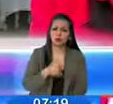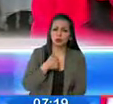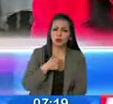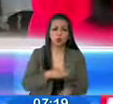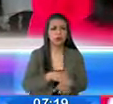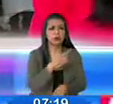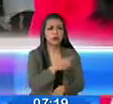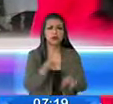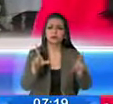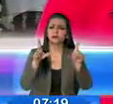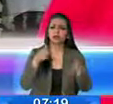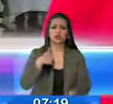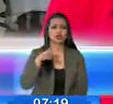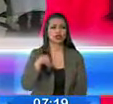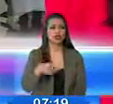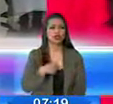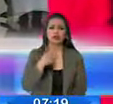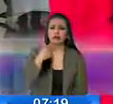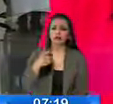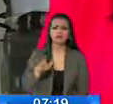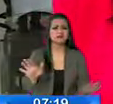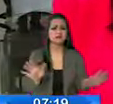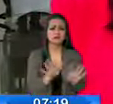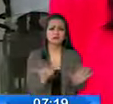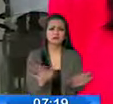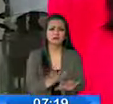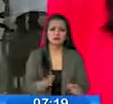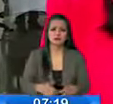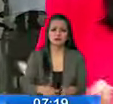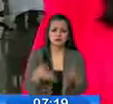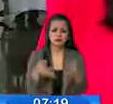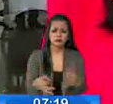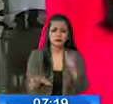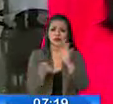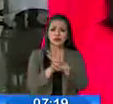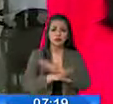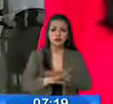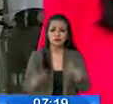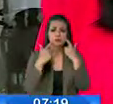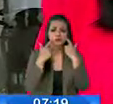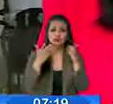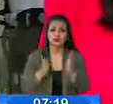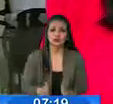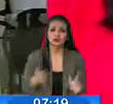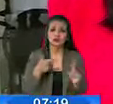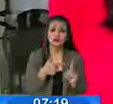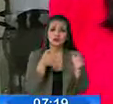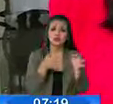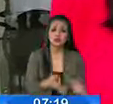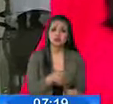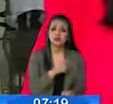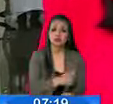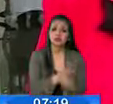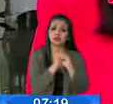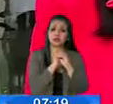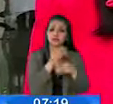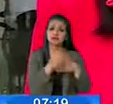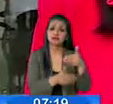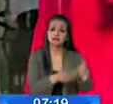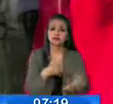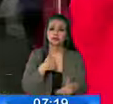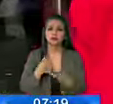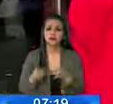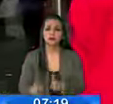show, de que yo digo esto, tú dices esto. Estamos cumpliendo la ley, el señor fiscal general está cumpliendo con sus obligaciones y yo con las